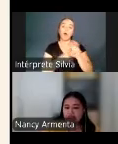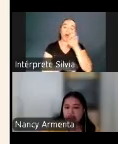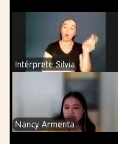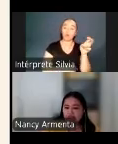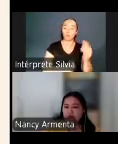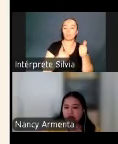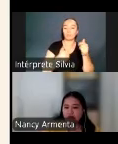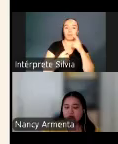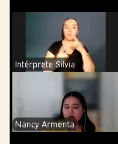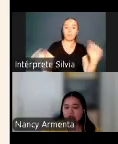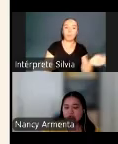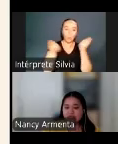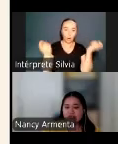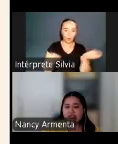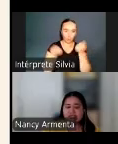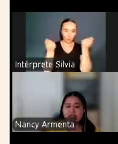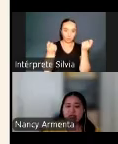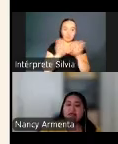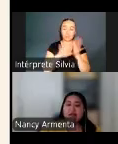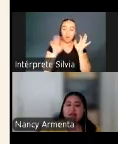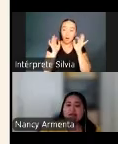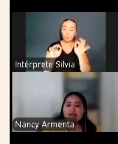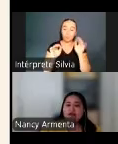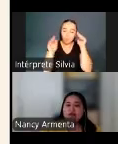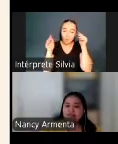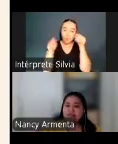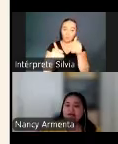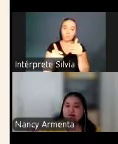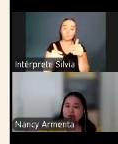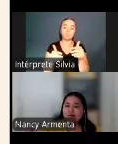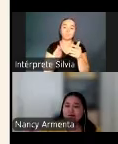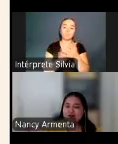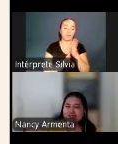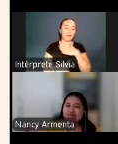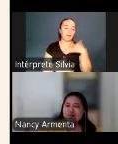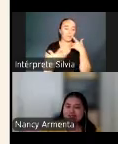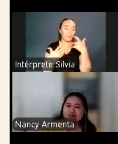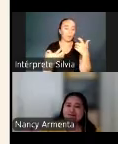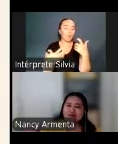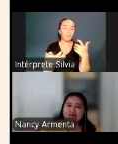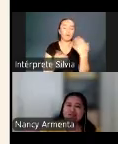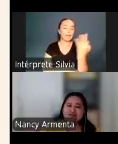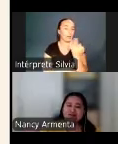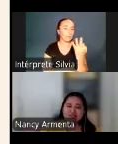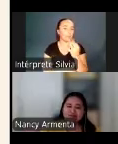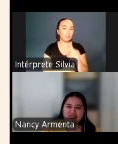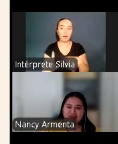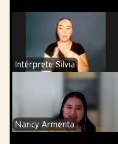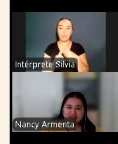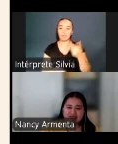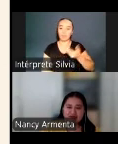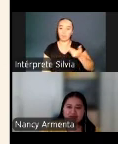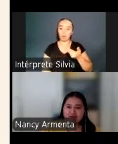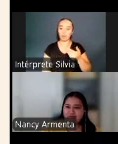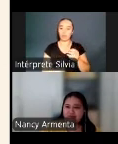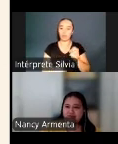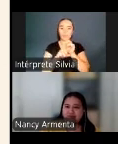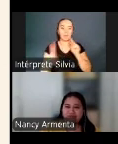divulgación y que está enfocado justamente en resaltar qué es lo que pasa y por qué es importante verlo desde una perspectiva de